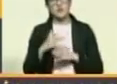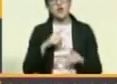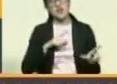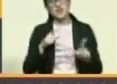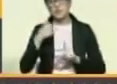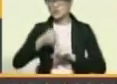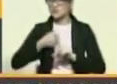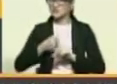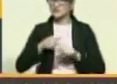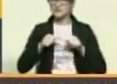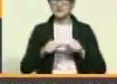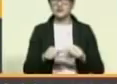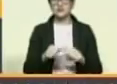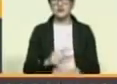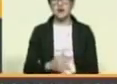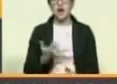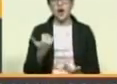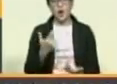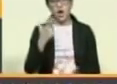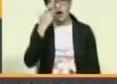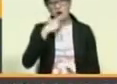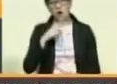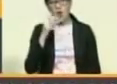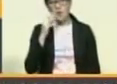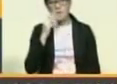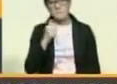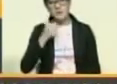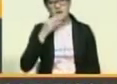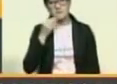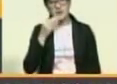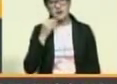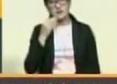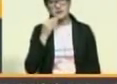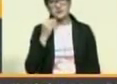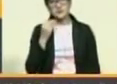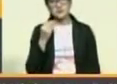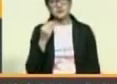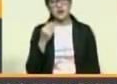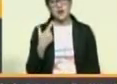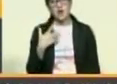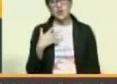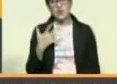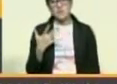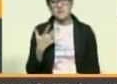batalla. Ahora soy un hombre más experimentado. Ya no soy un novato,